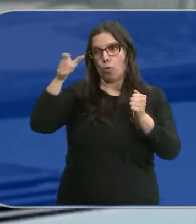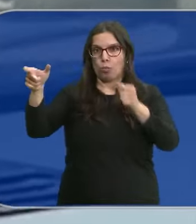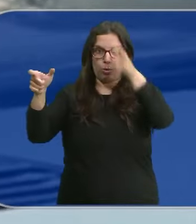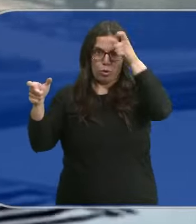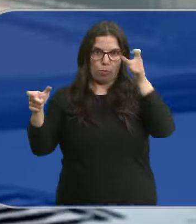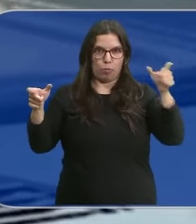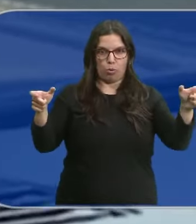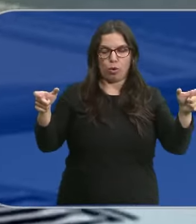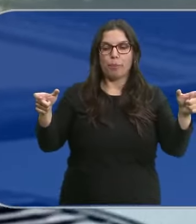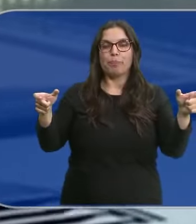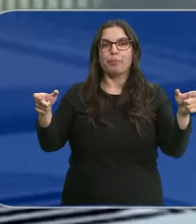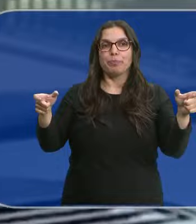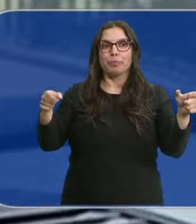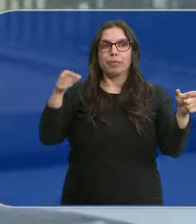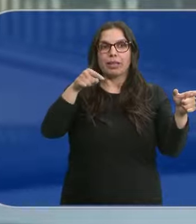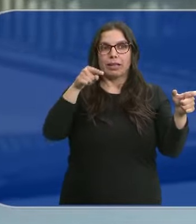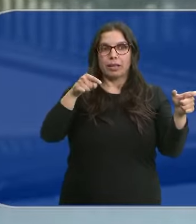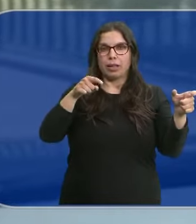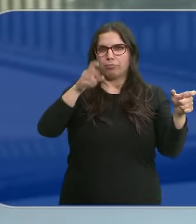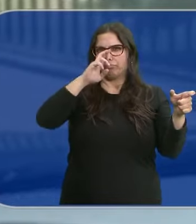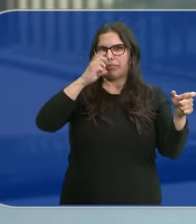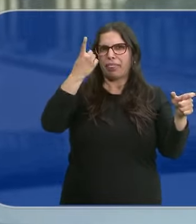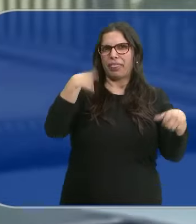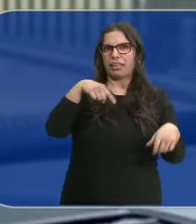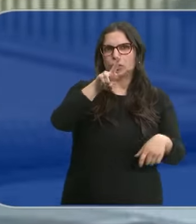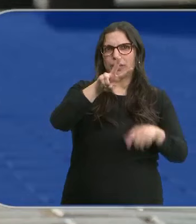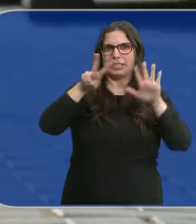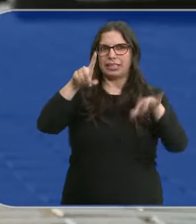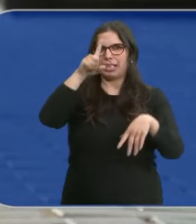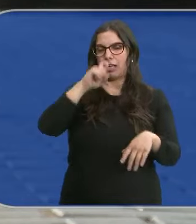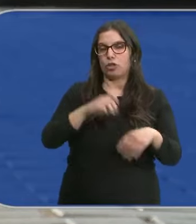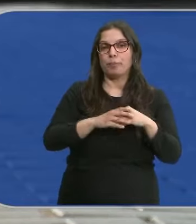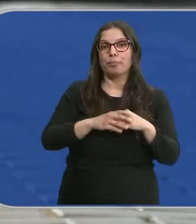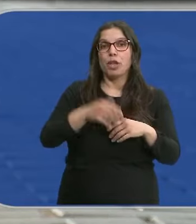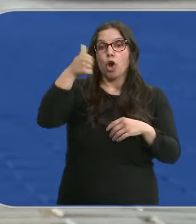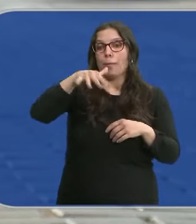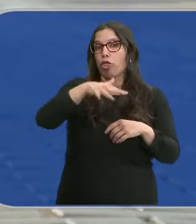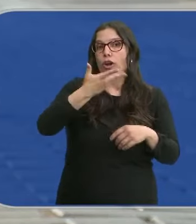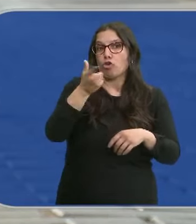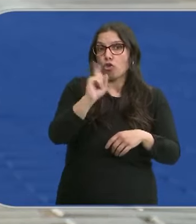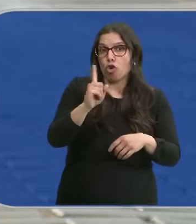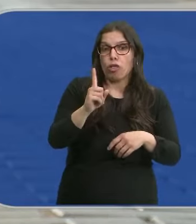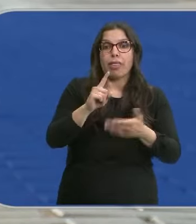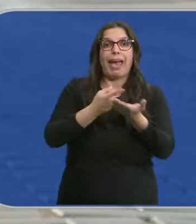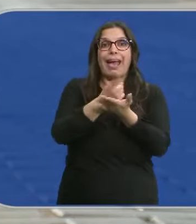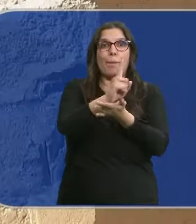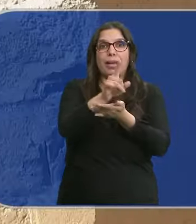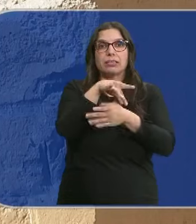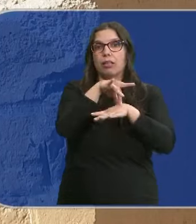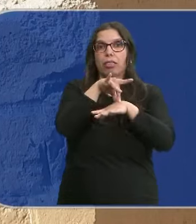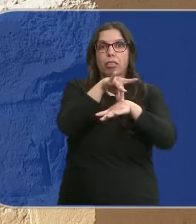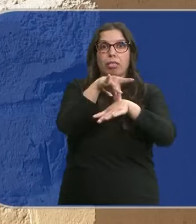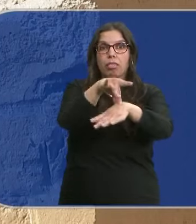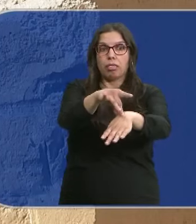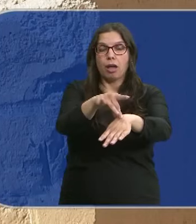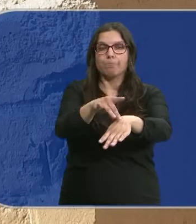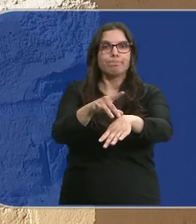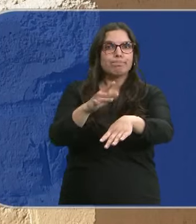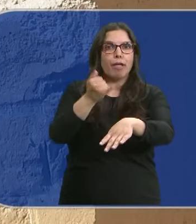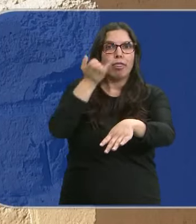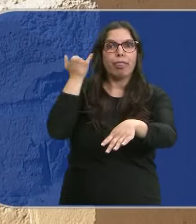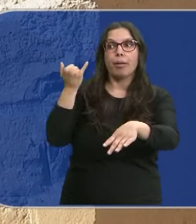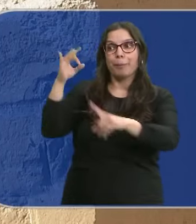y Carrizo de la Ribera y que tiene 127 años. El conductor, que no conocía la zona, seguía las instrucciones del GPS y no vio que el